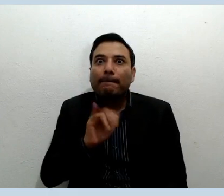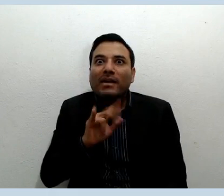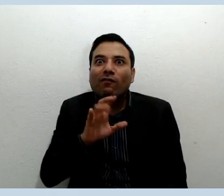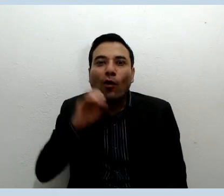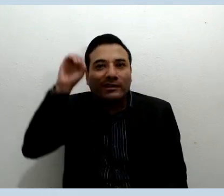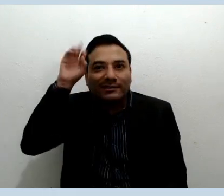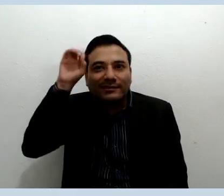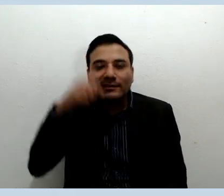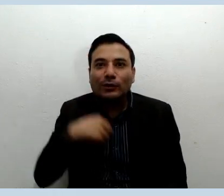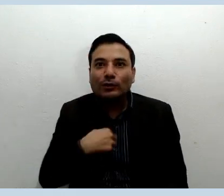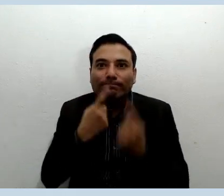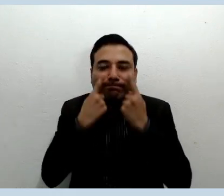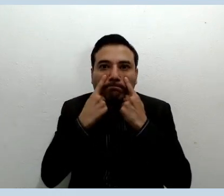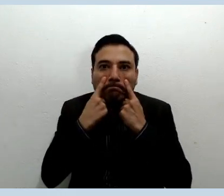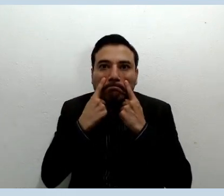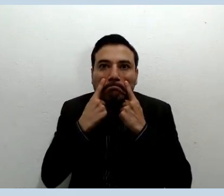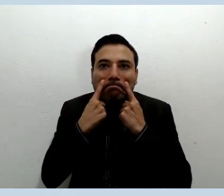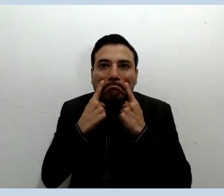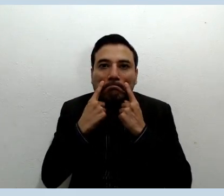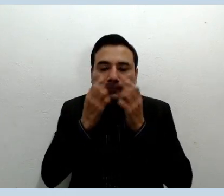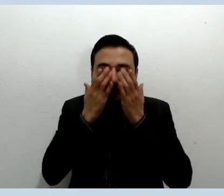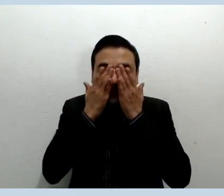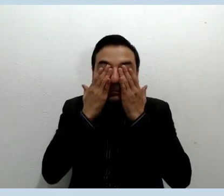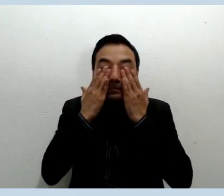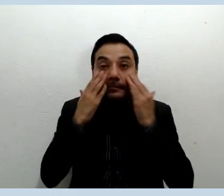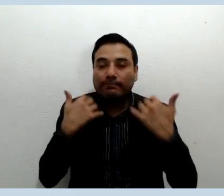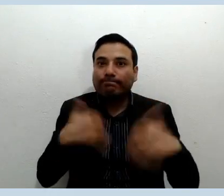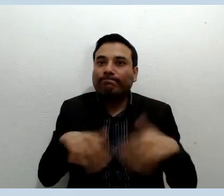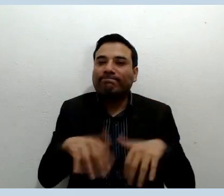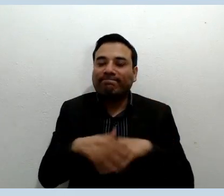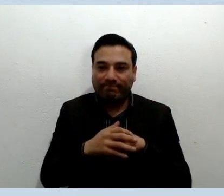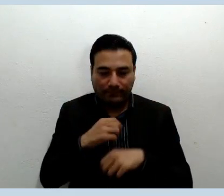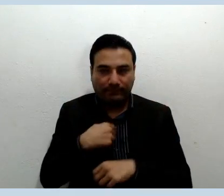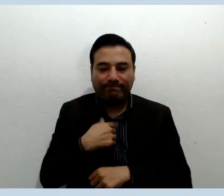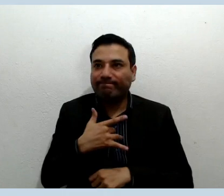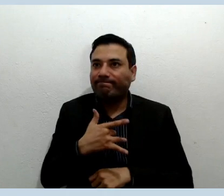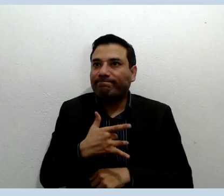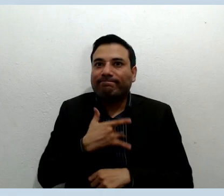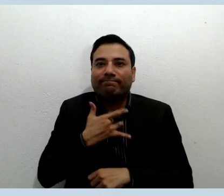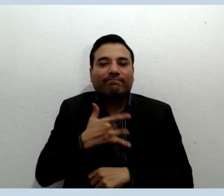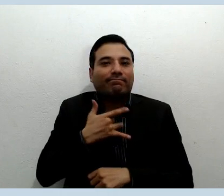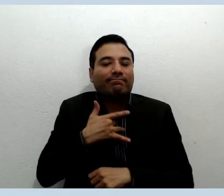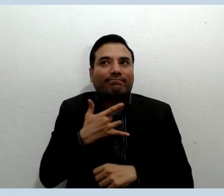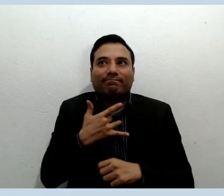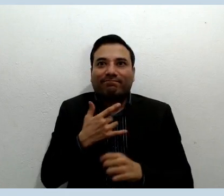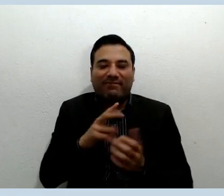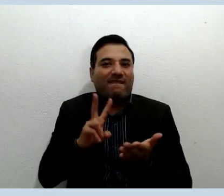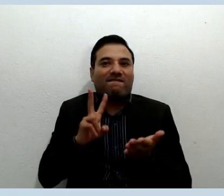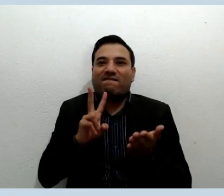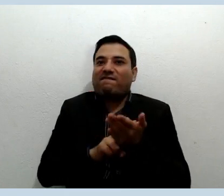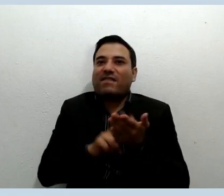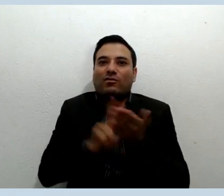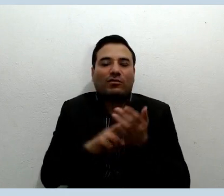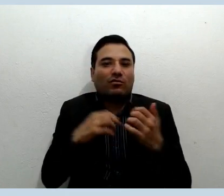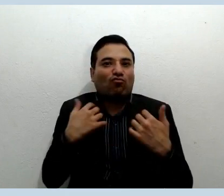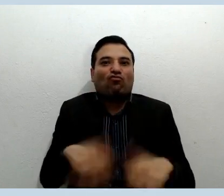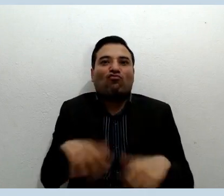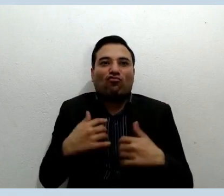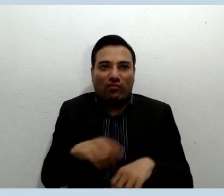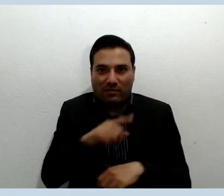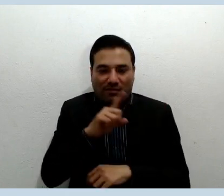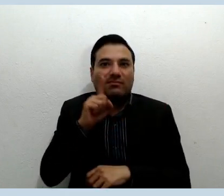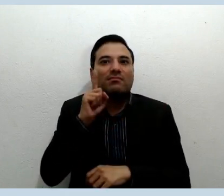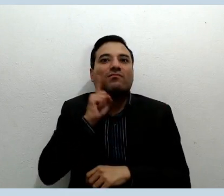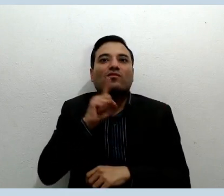pero muy bien este fue fue algo muy muy muy valioso esa experiencia que tuvimos con Ángeles fue muy